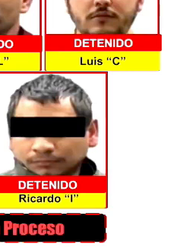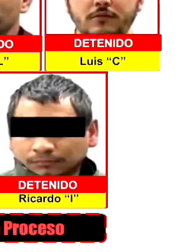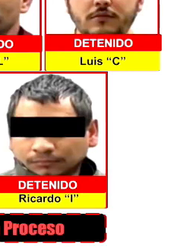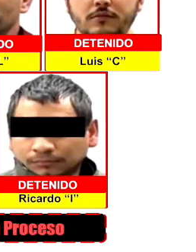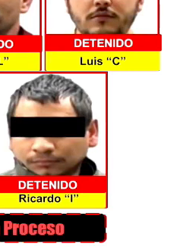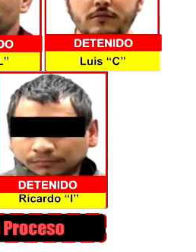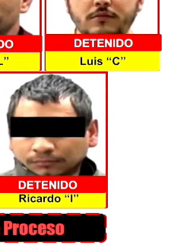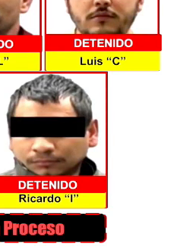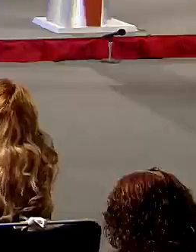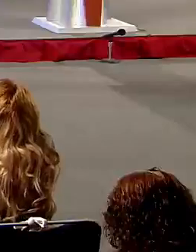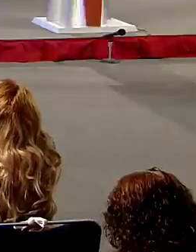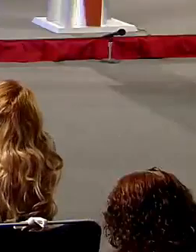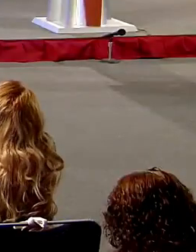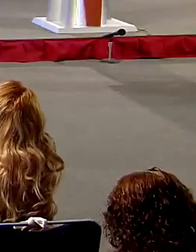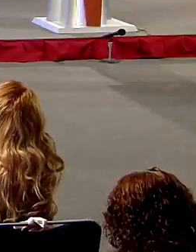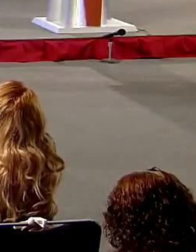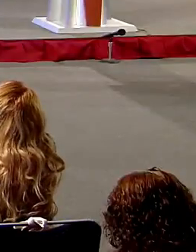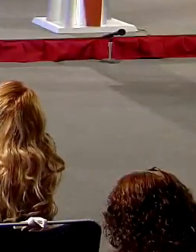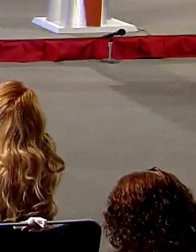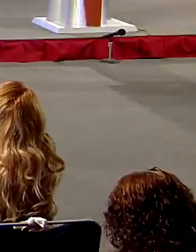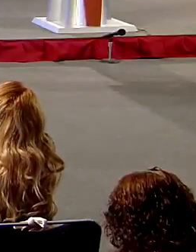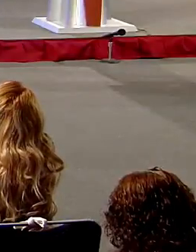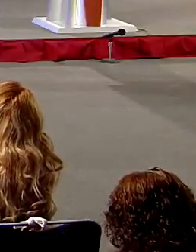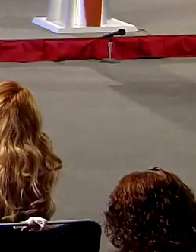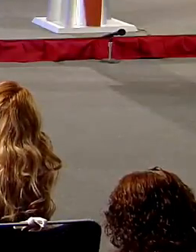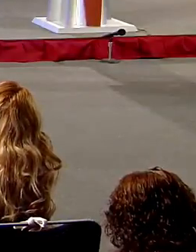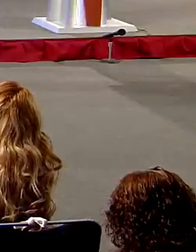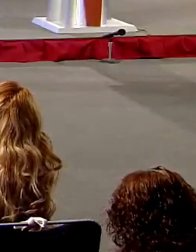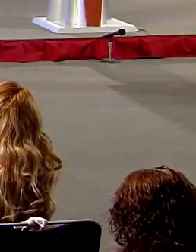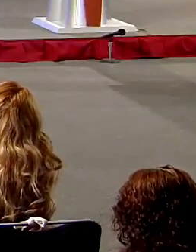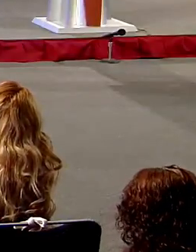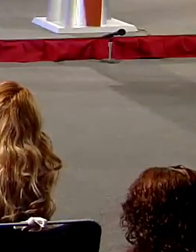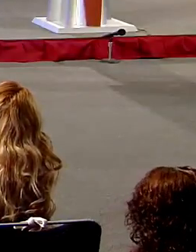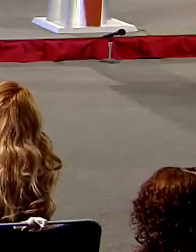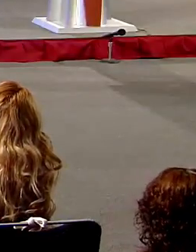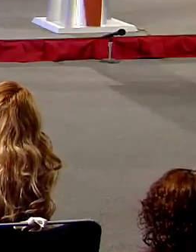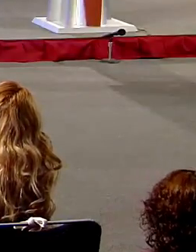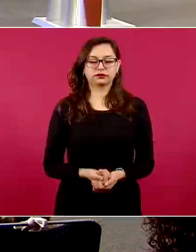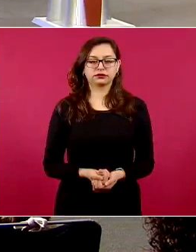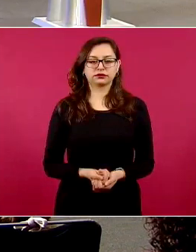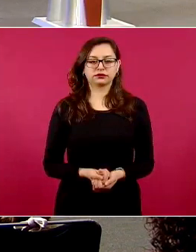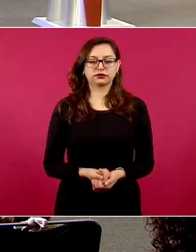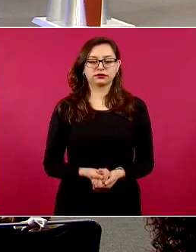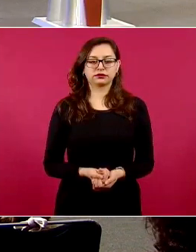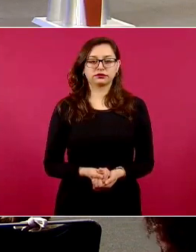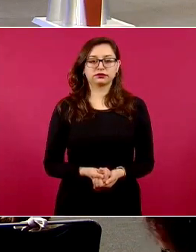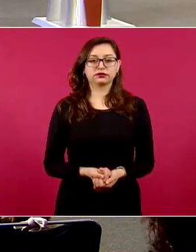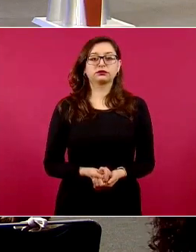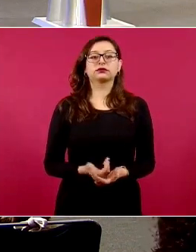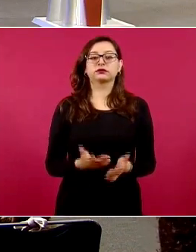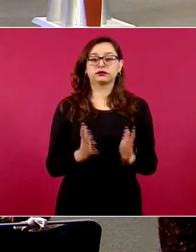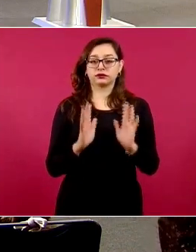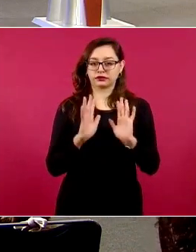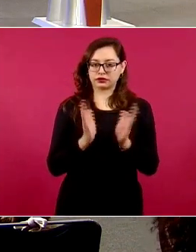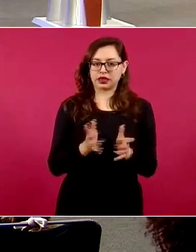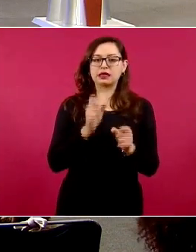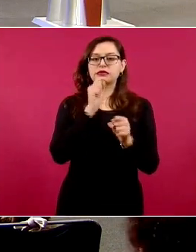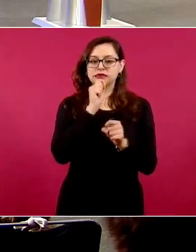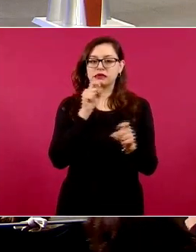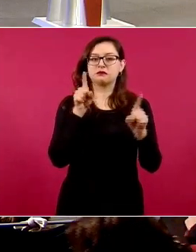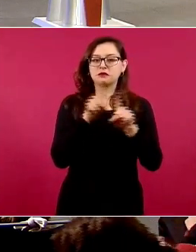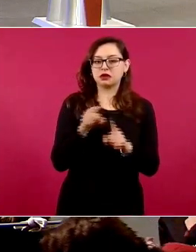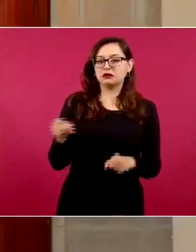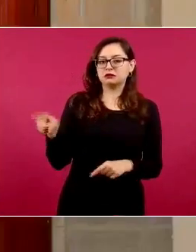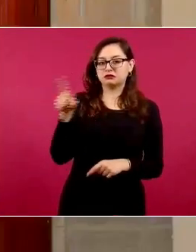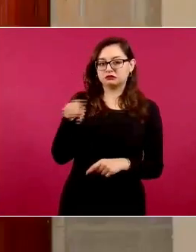Culiacán, presuntamente parte de una organización delictiva de aquella región, ya fueron vinculados también a